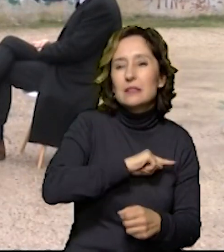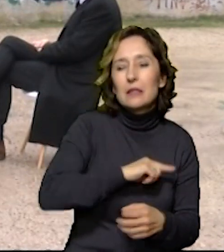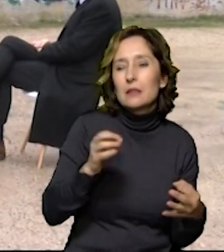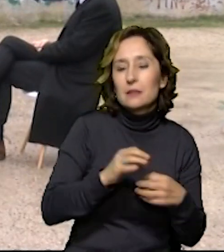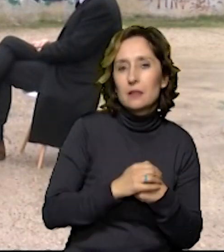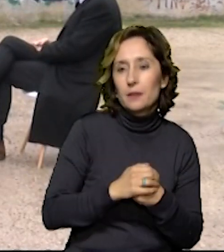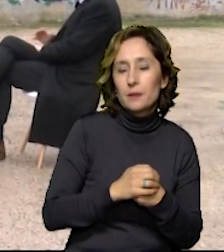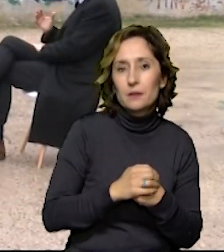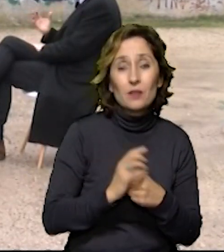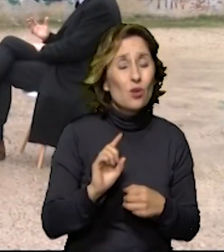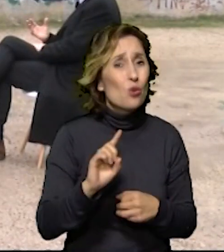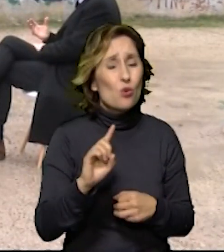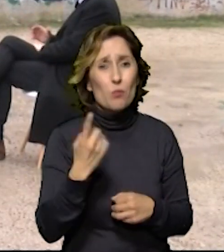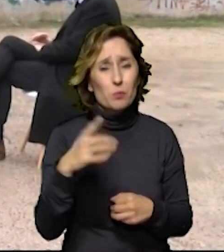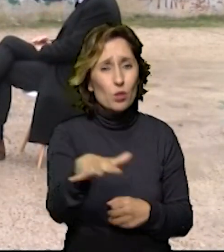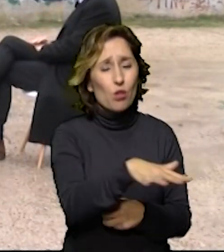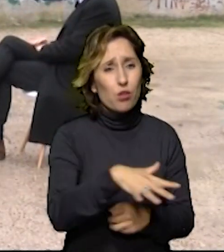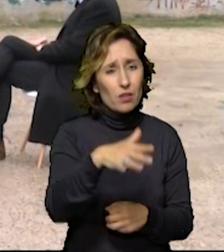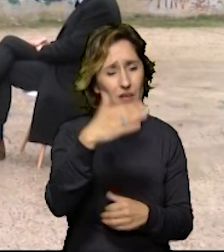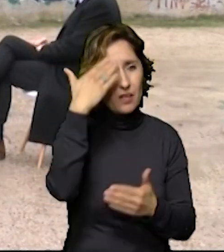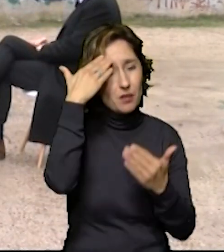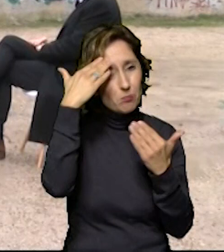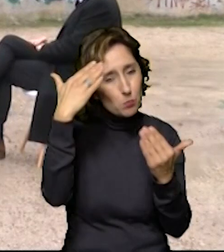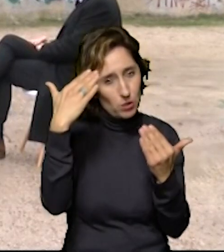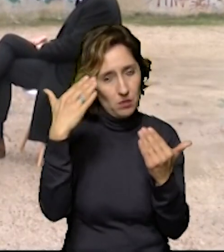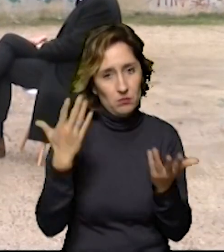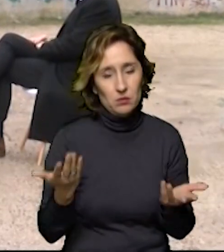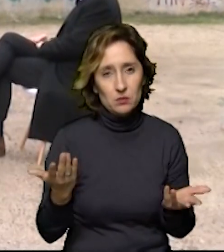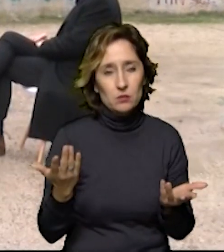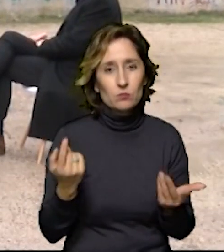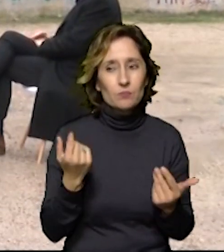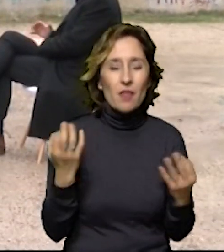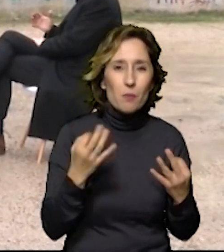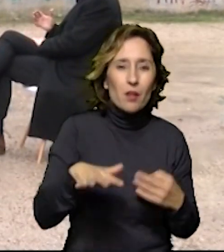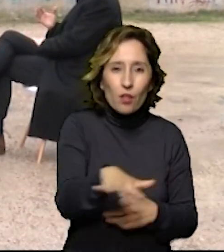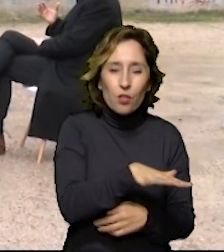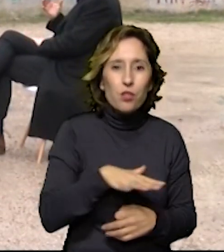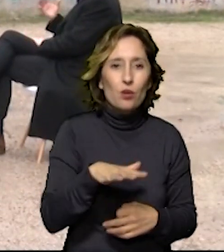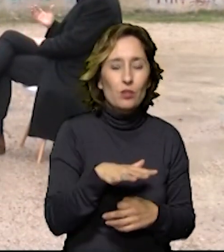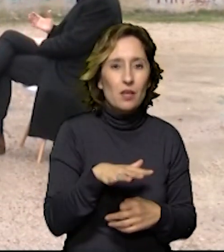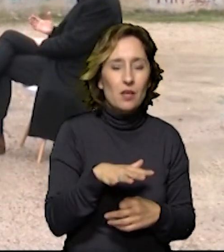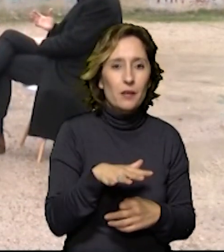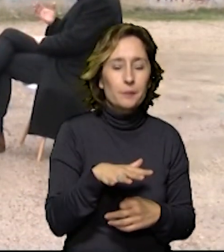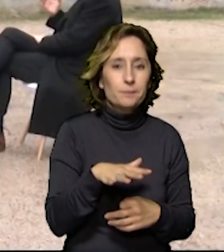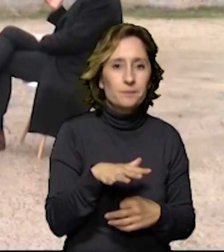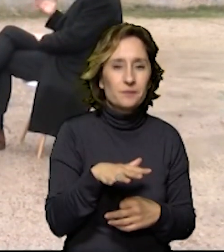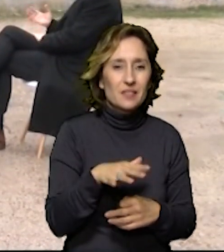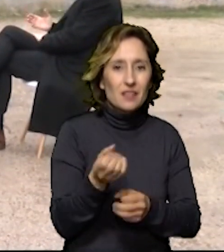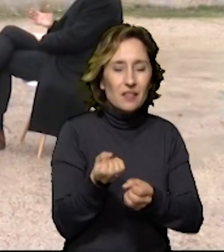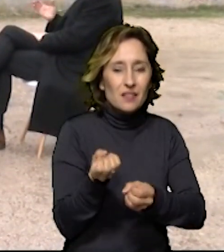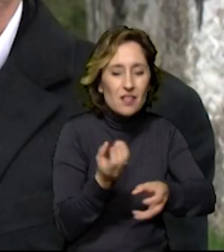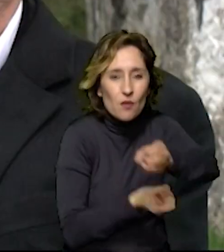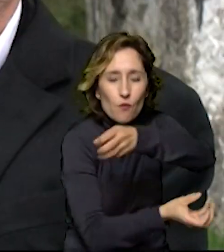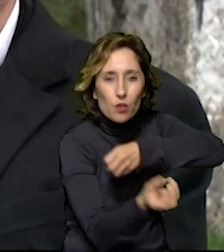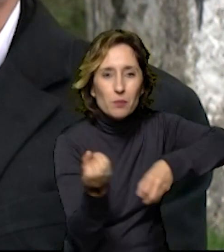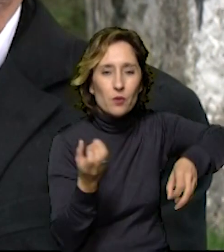primero, es un lugar de memoria, por lo tanto tiene que ser un lugar de transmisión, de